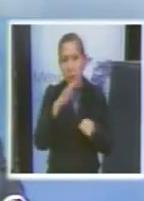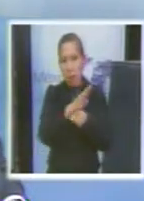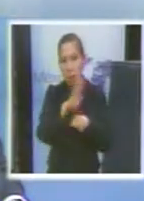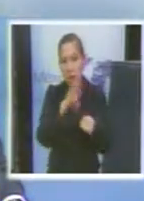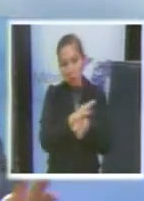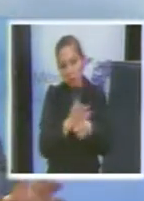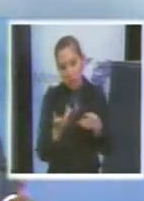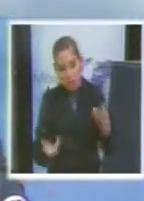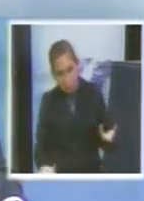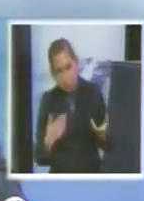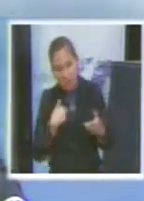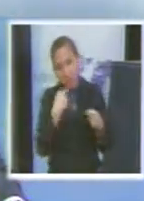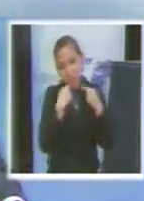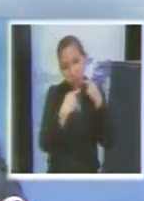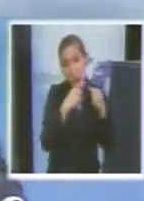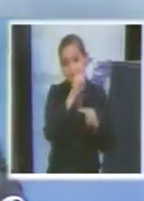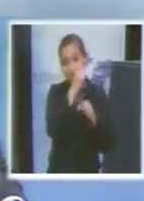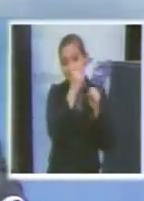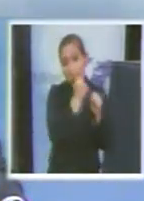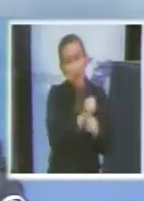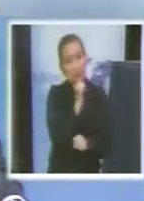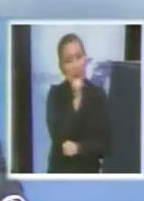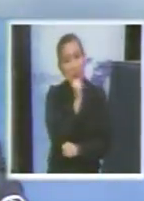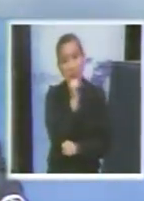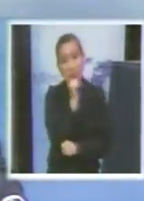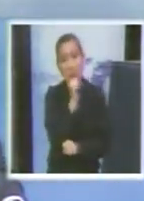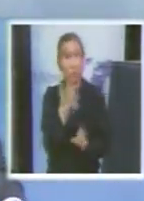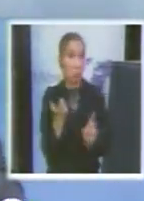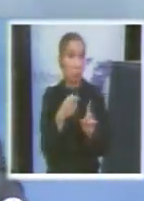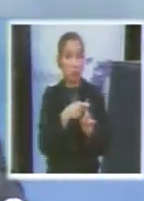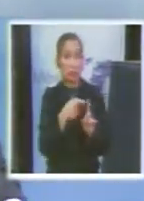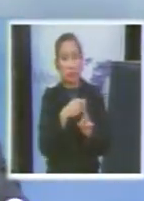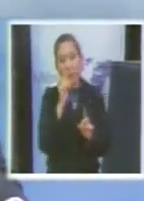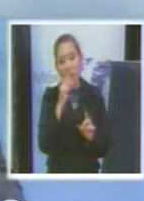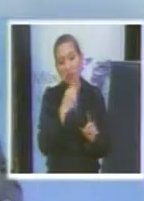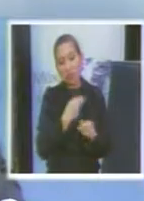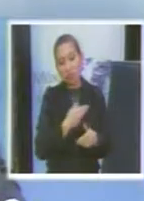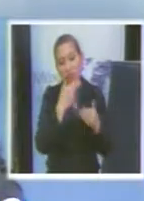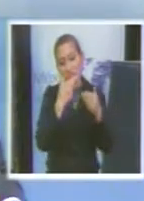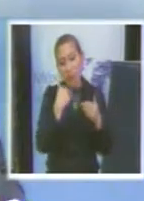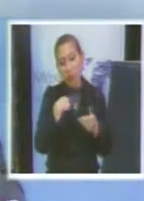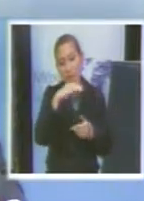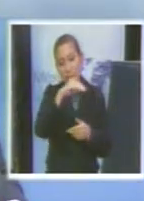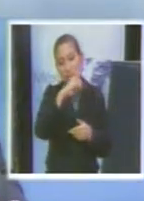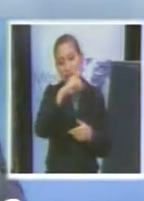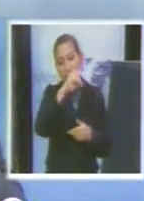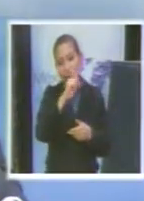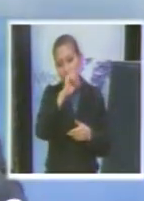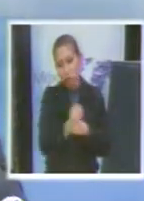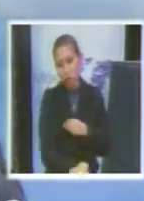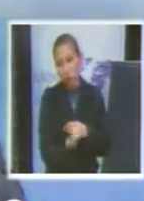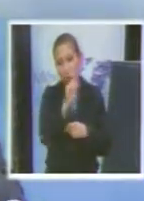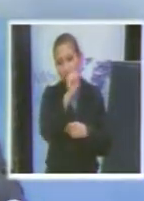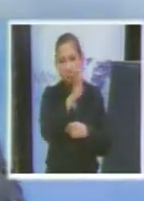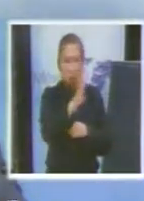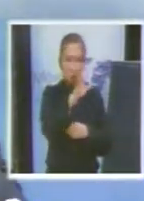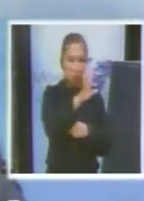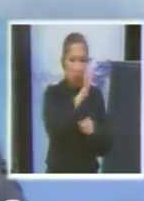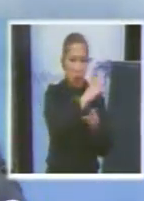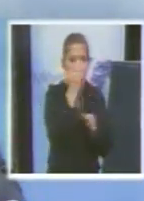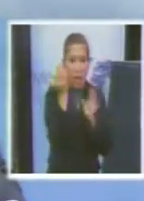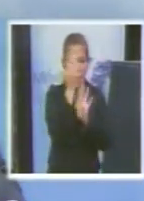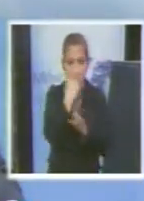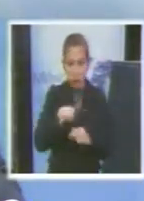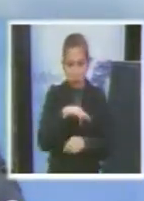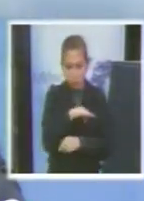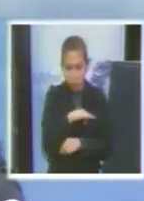Brasil llevan negociando 20 años y no soy optimista. Yo creo que la negociación con Mercosur, que empezó como 4 o 5 años antes que la